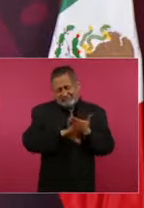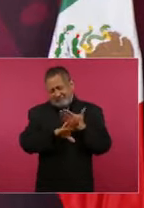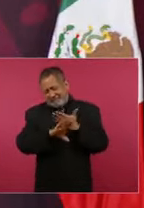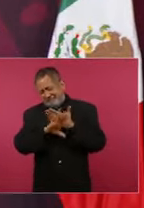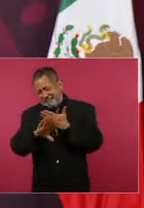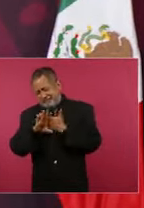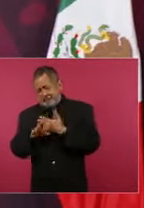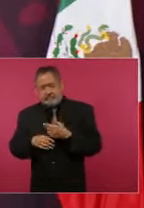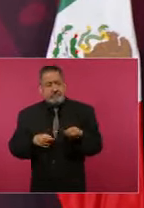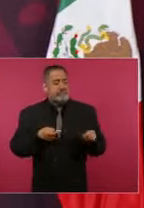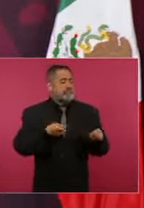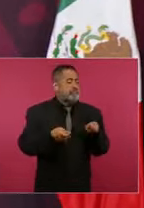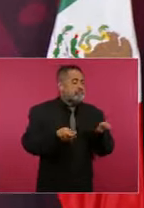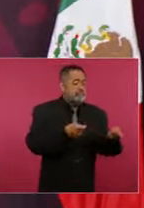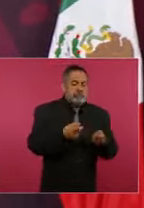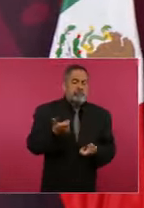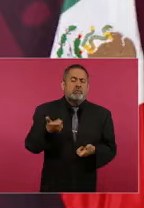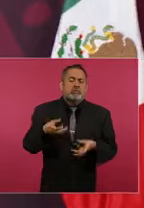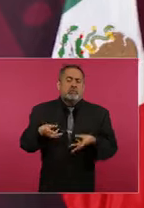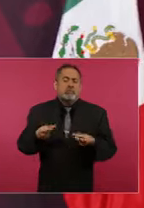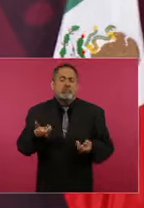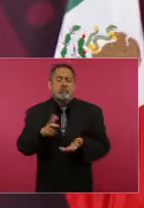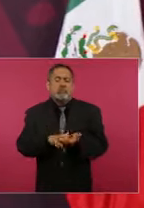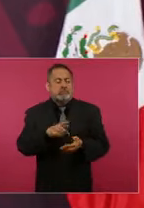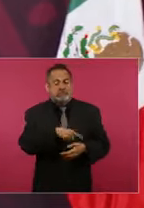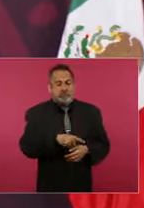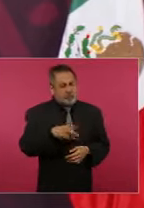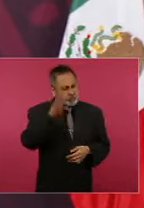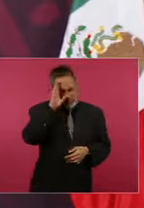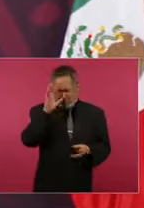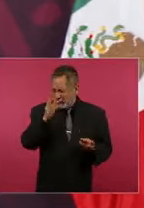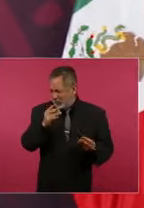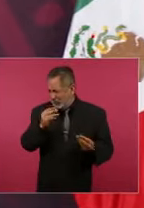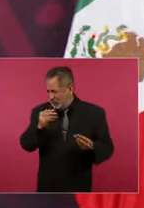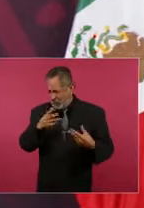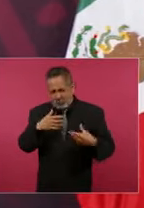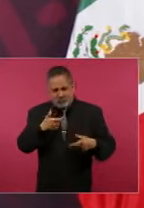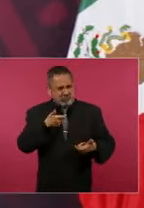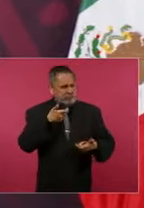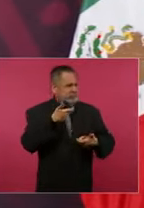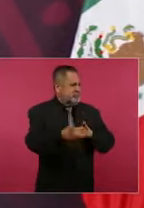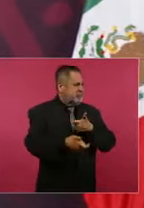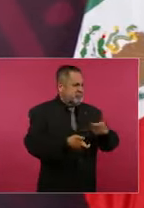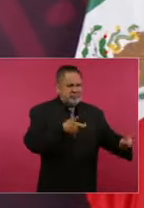de control y de manipulación. Estamos hablando de